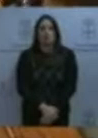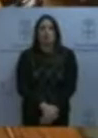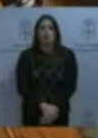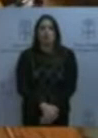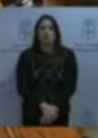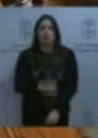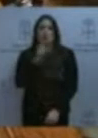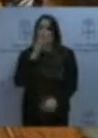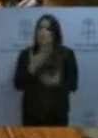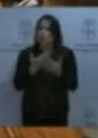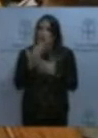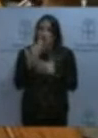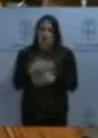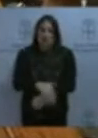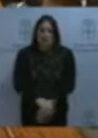Buenos días.